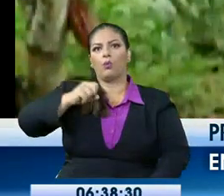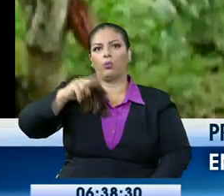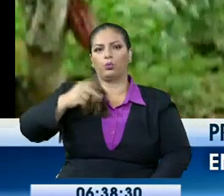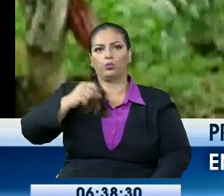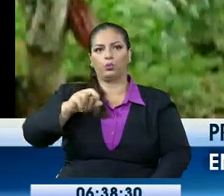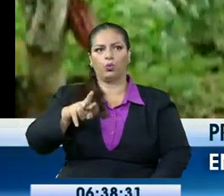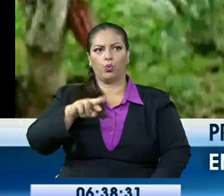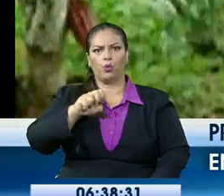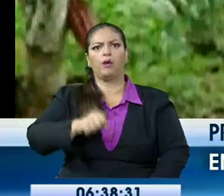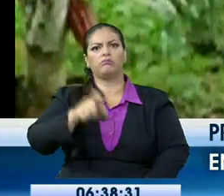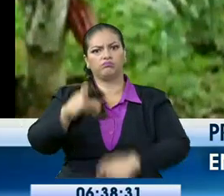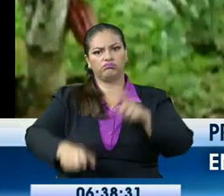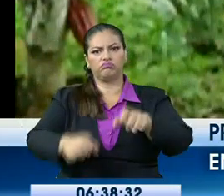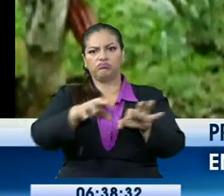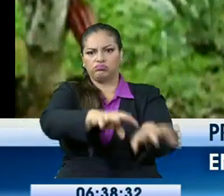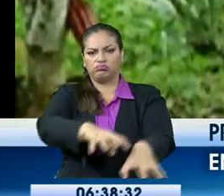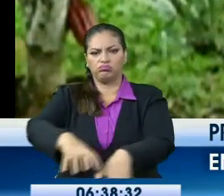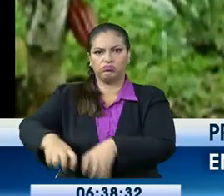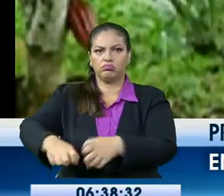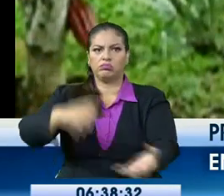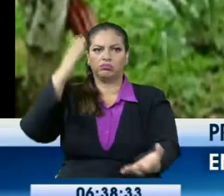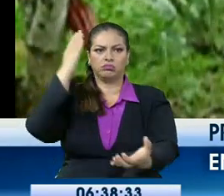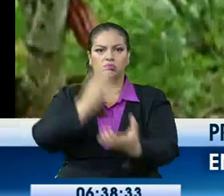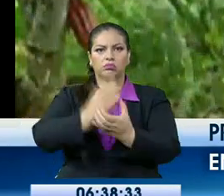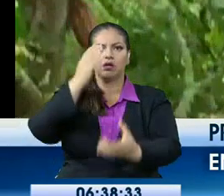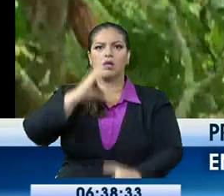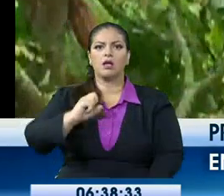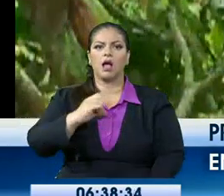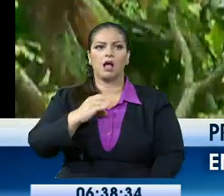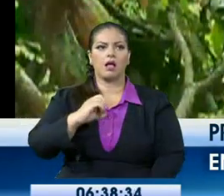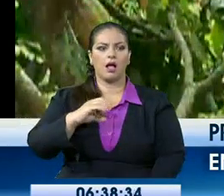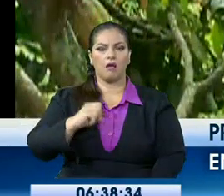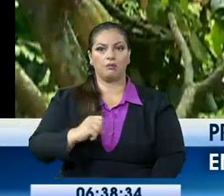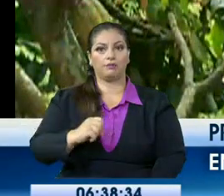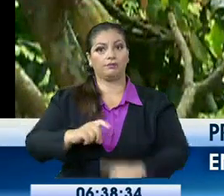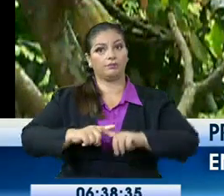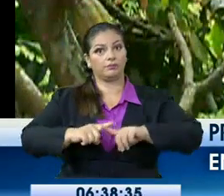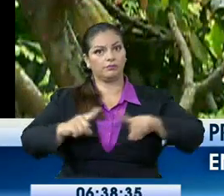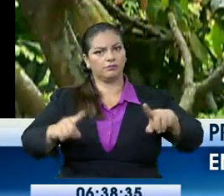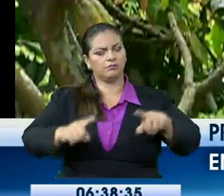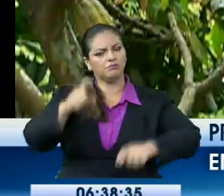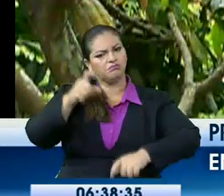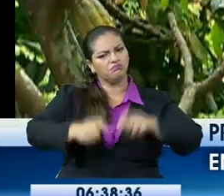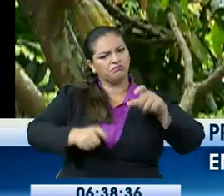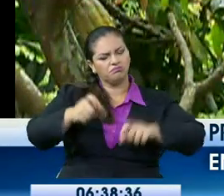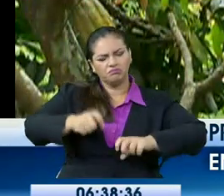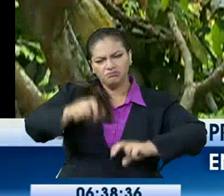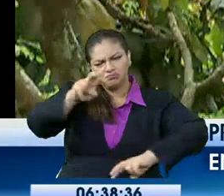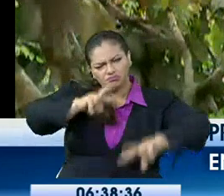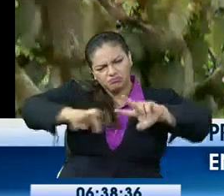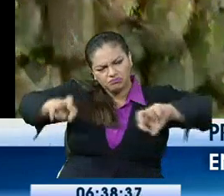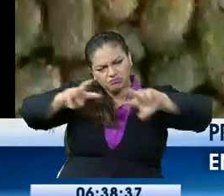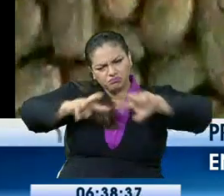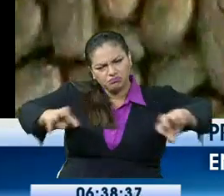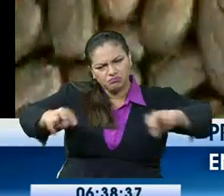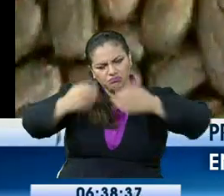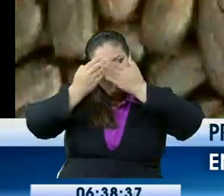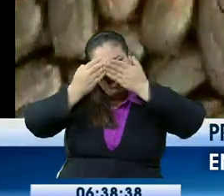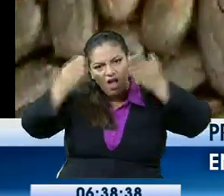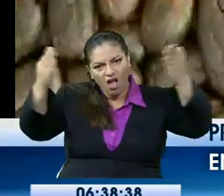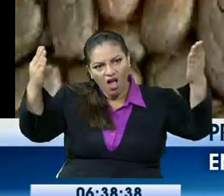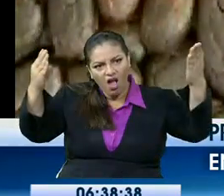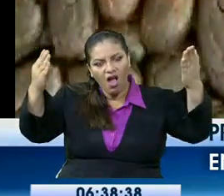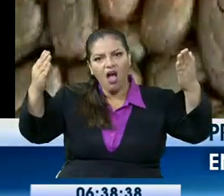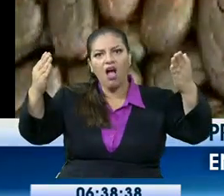2.000 años antes de Cristo. No obstante, estudios recientes nos afirman lo contrario, que existió